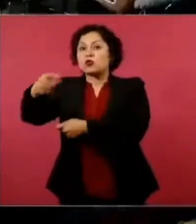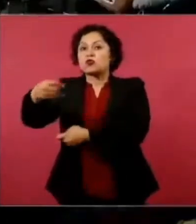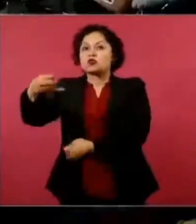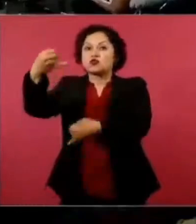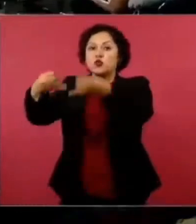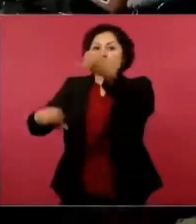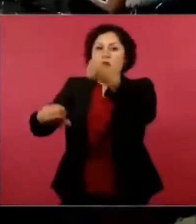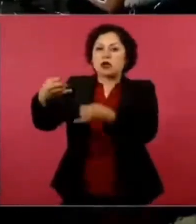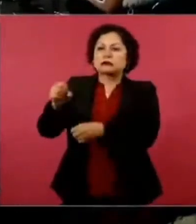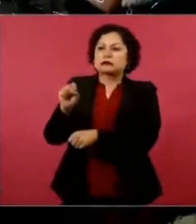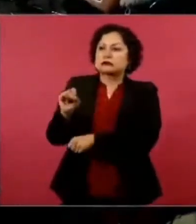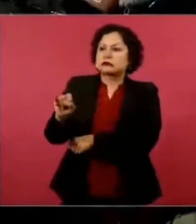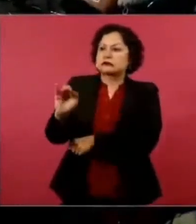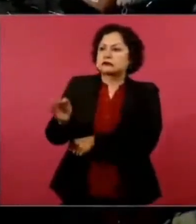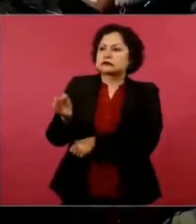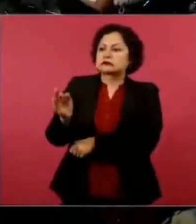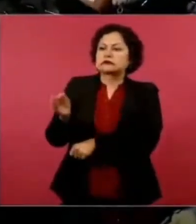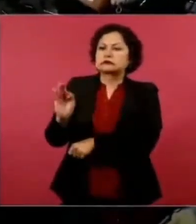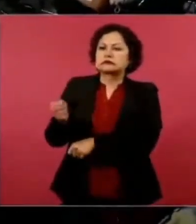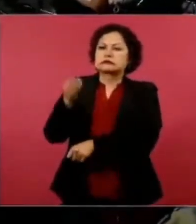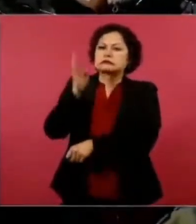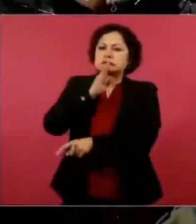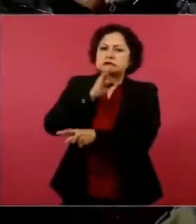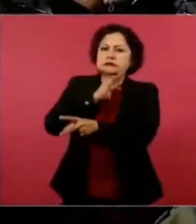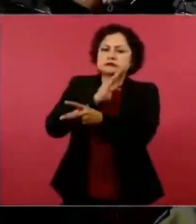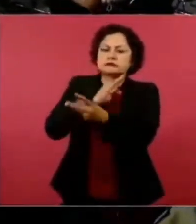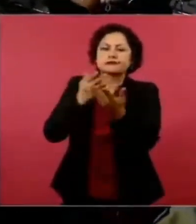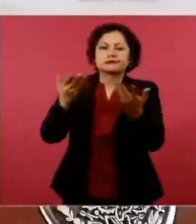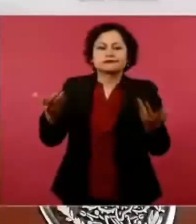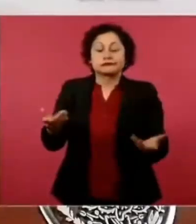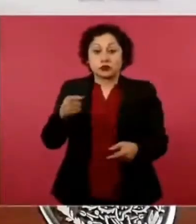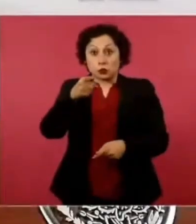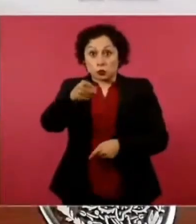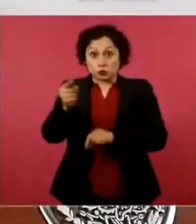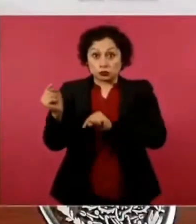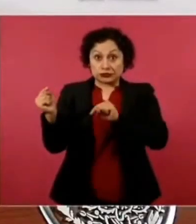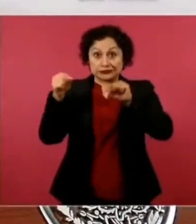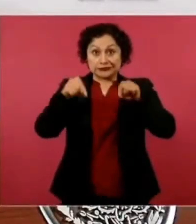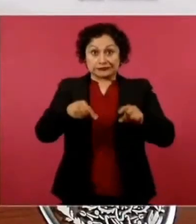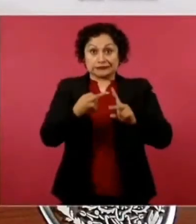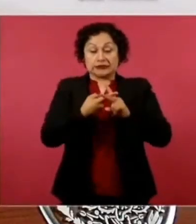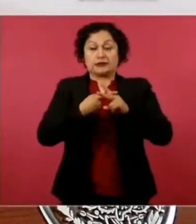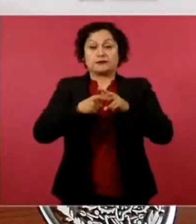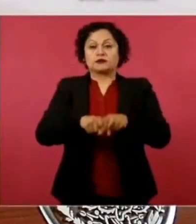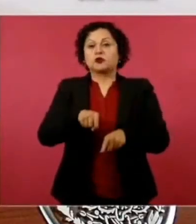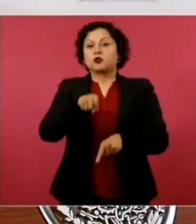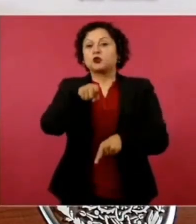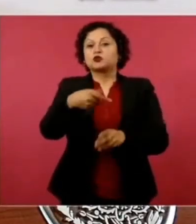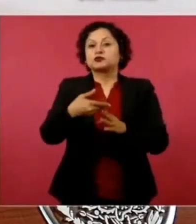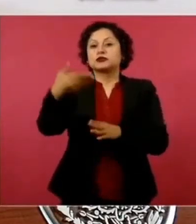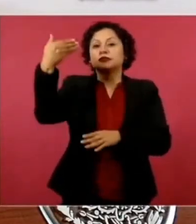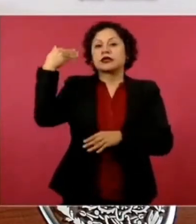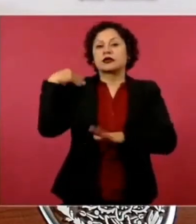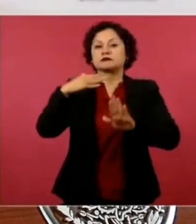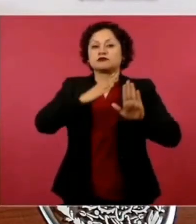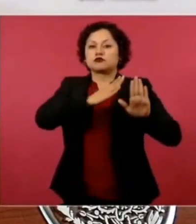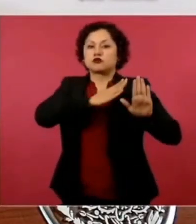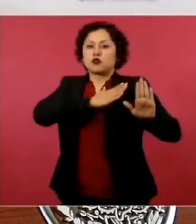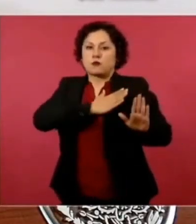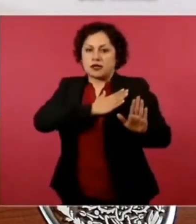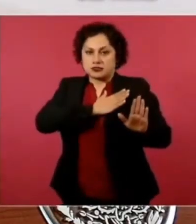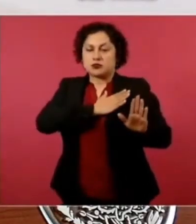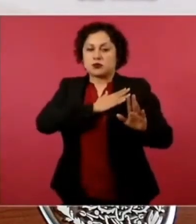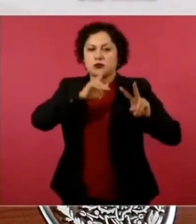estamos viendo que usted, desde que inició su administración, una de sus promesas de campaña fue el combate a la corrupción, y